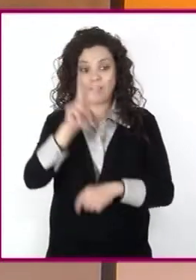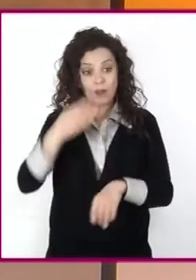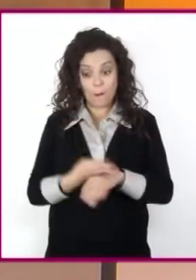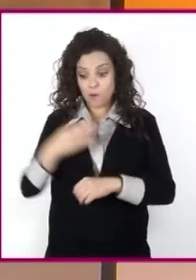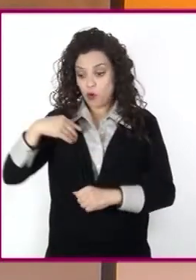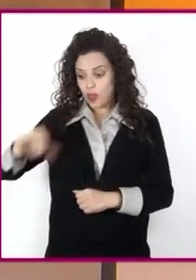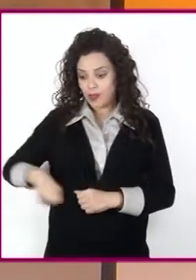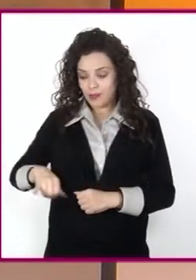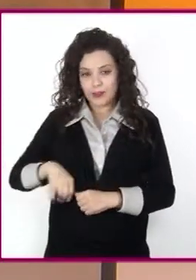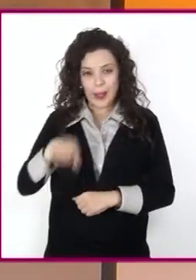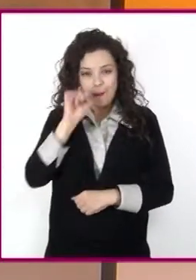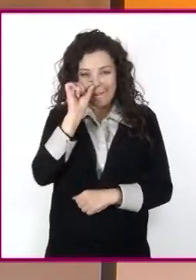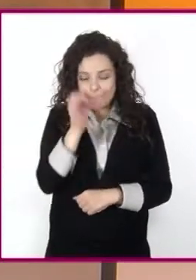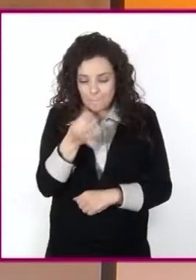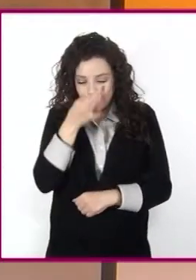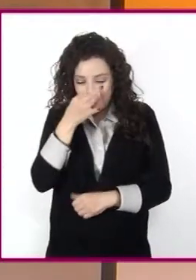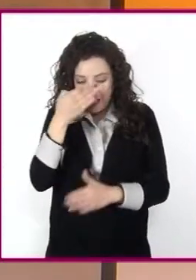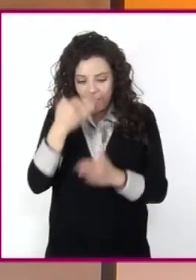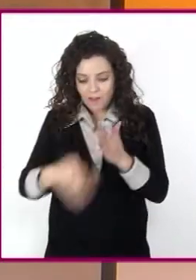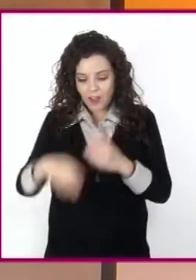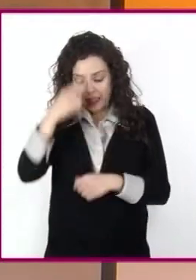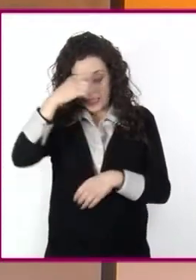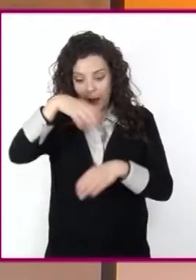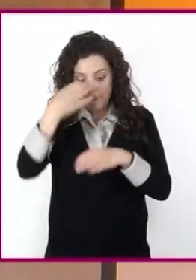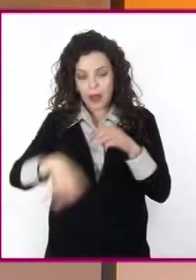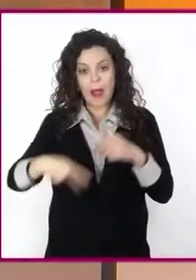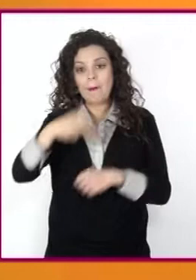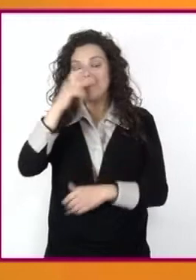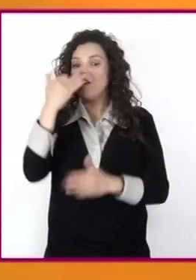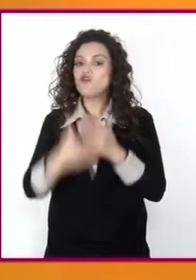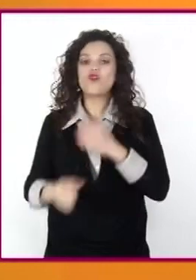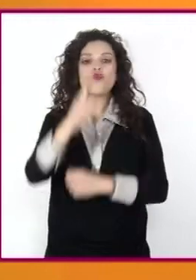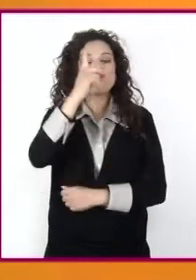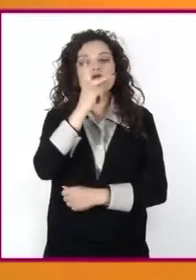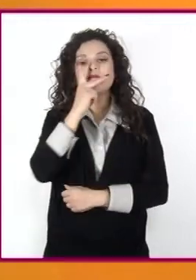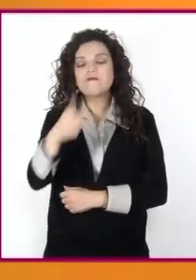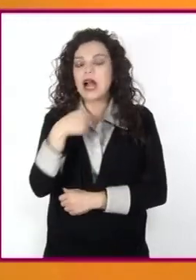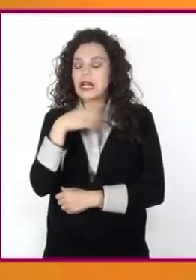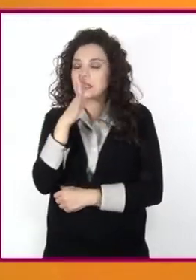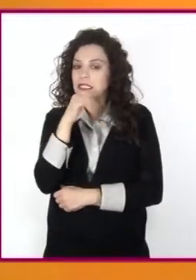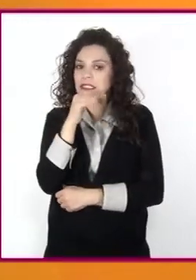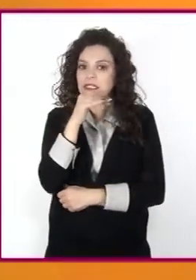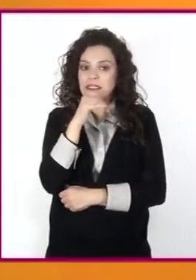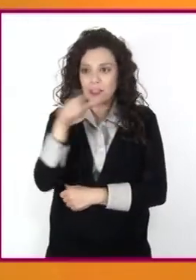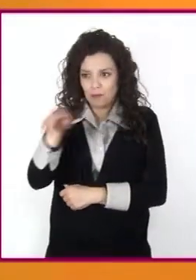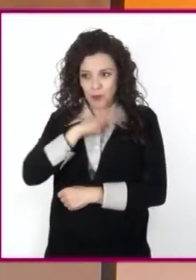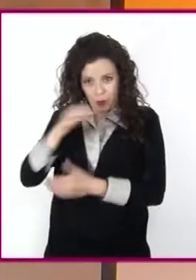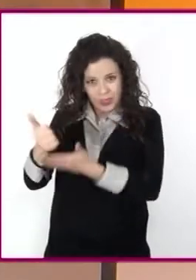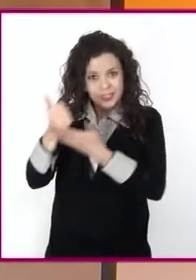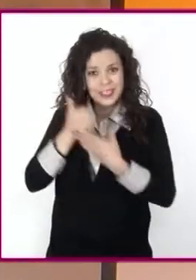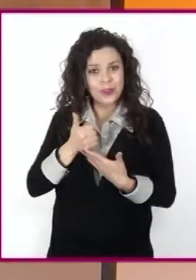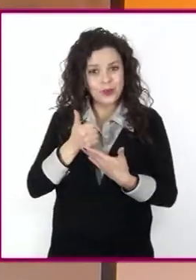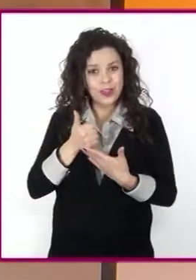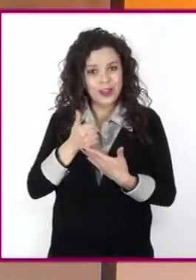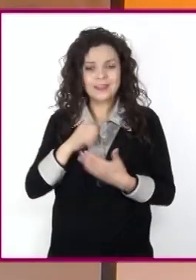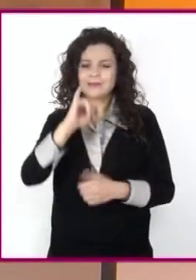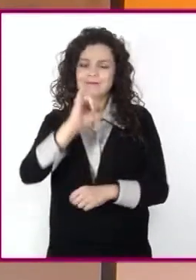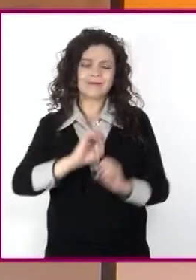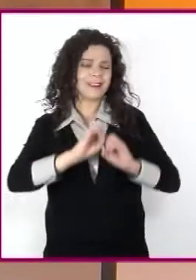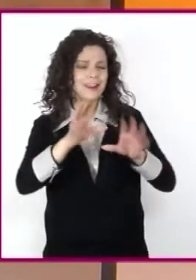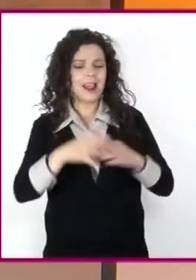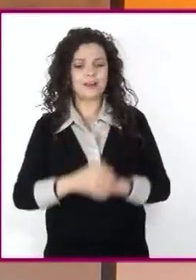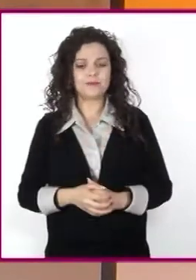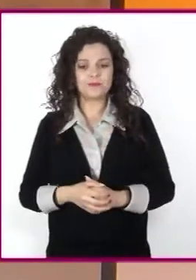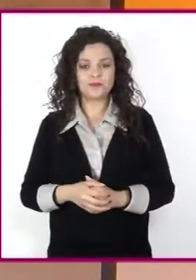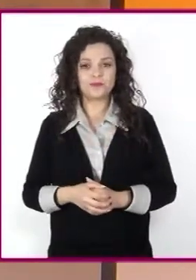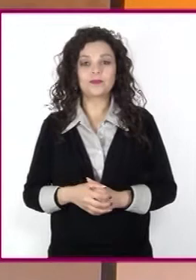terminarlo, pero me falta una palabra que no he podido descubrir. ¿Cree que me puede ayudar? ¡Claro! ¿Me puede leer la